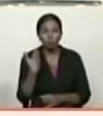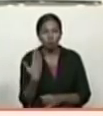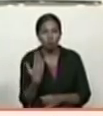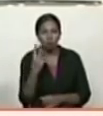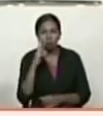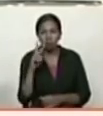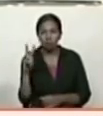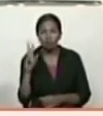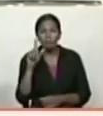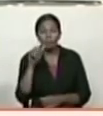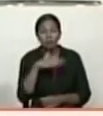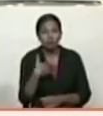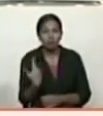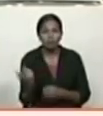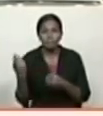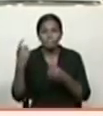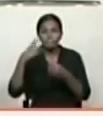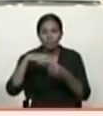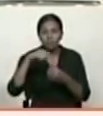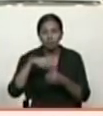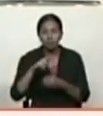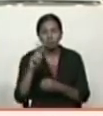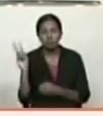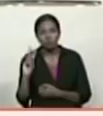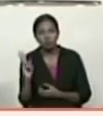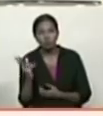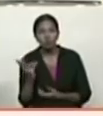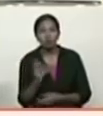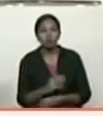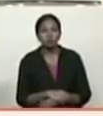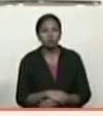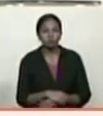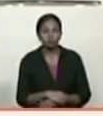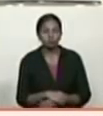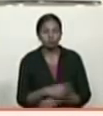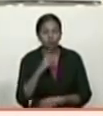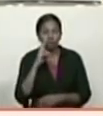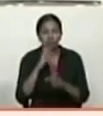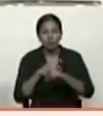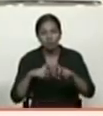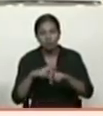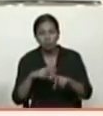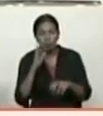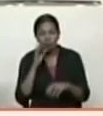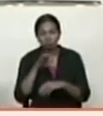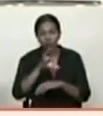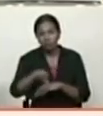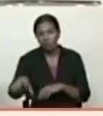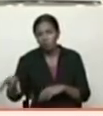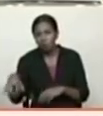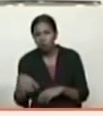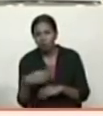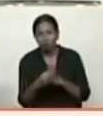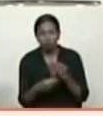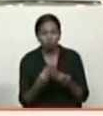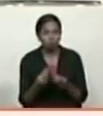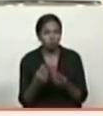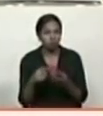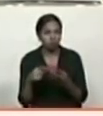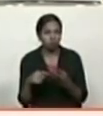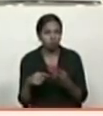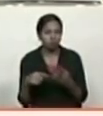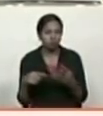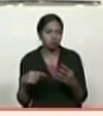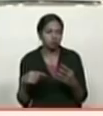también quieren recibir la visita venezolana. Revisamos la actualidad regional, como la acción del imperialismo